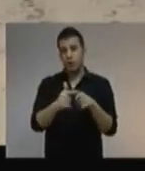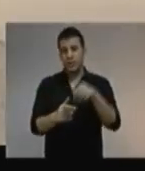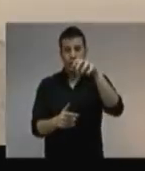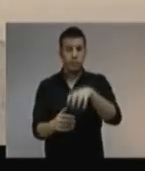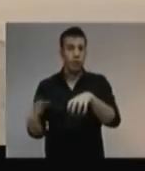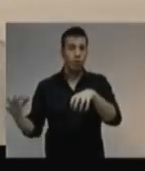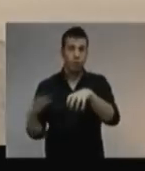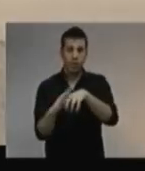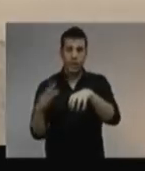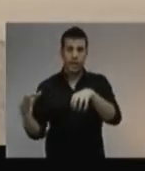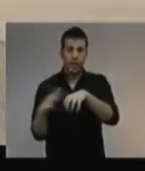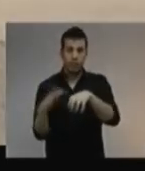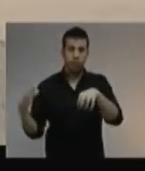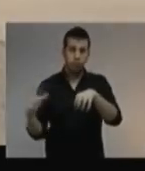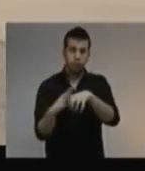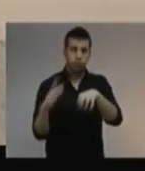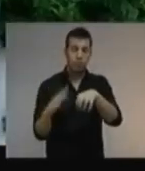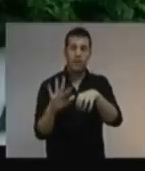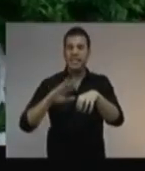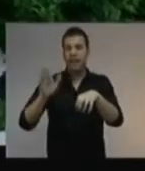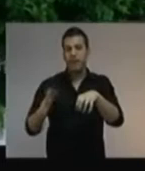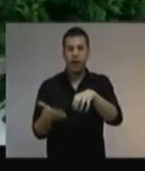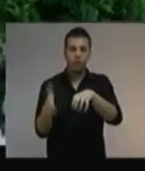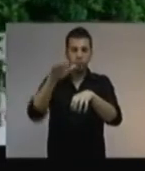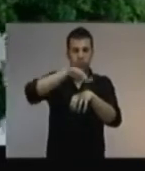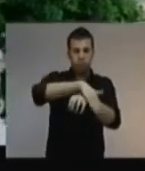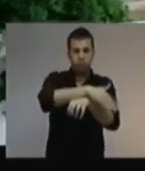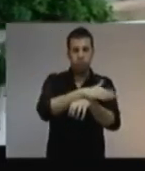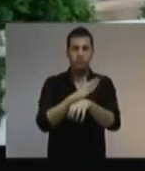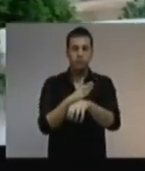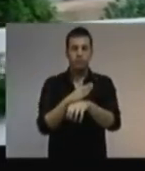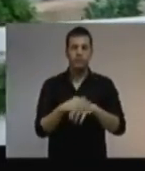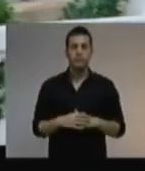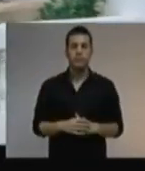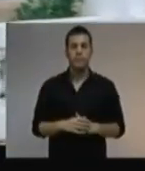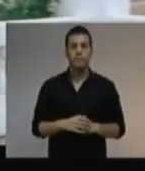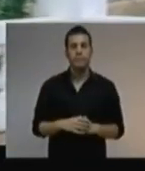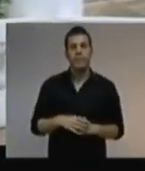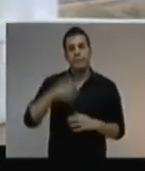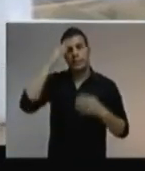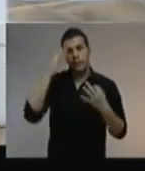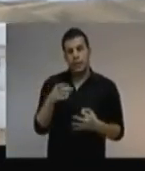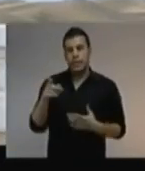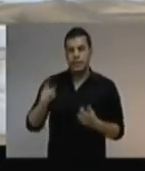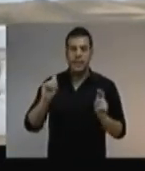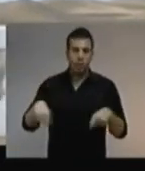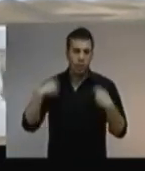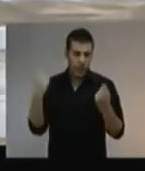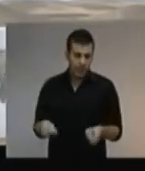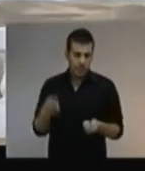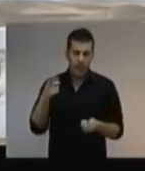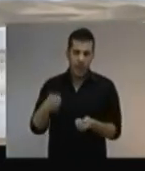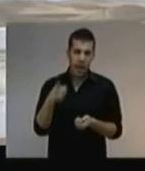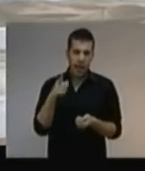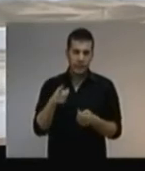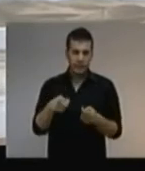ese, digamos, es el embrión de una duna, el nacimiento de una duna. Supongo que a la naturaleza le ha costado miles y miles de años